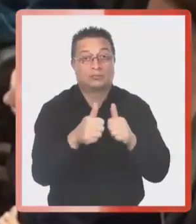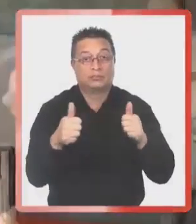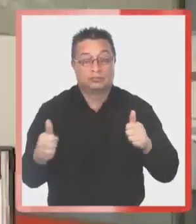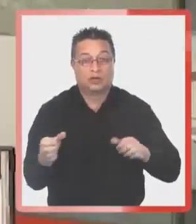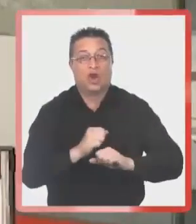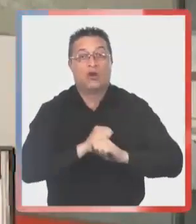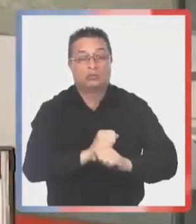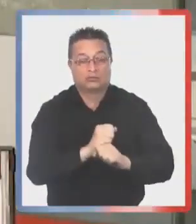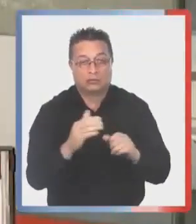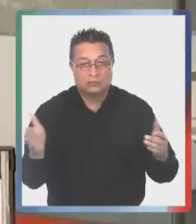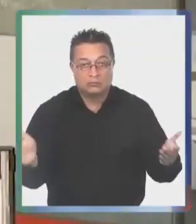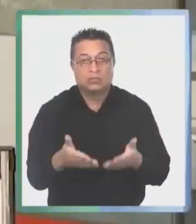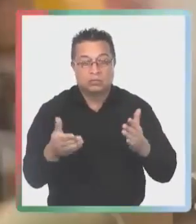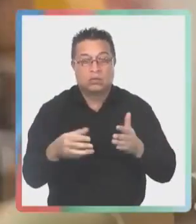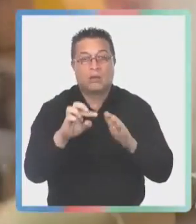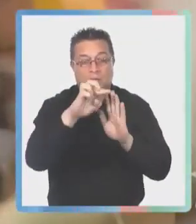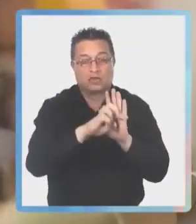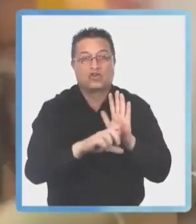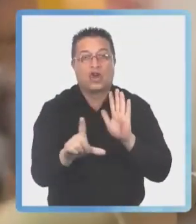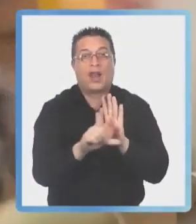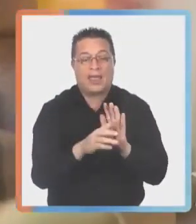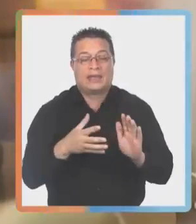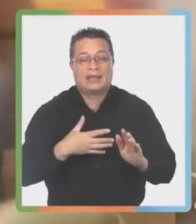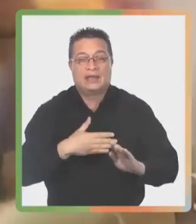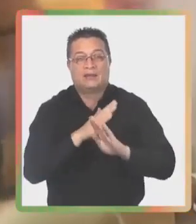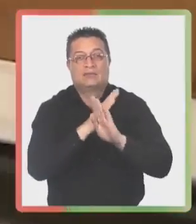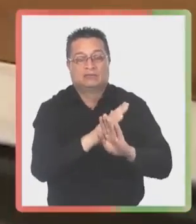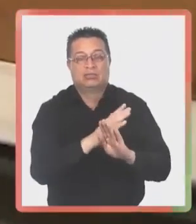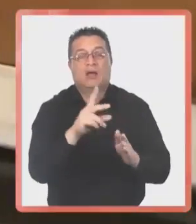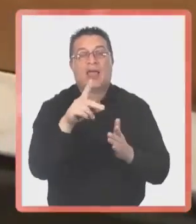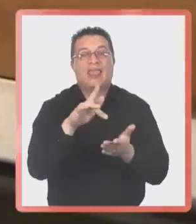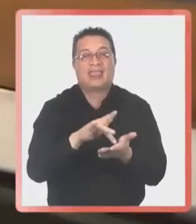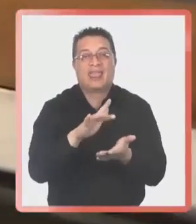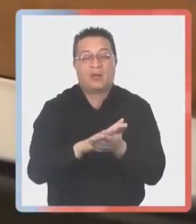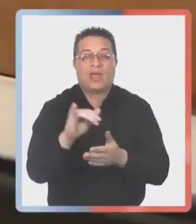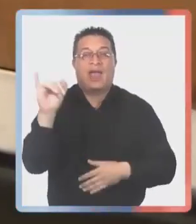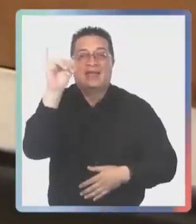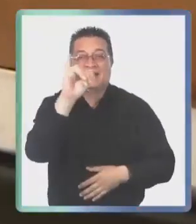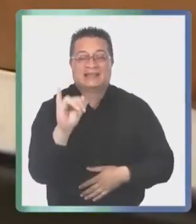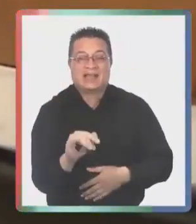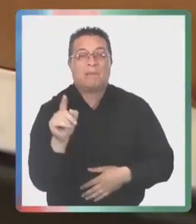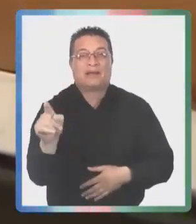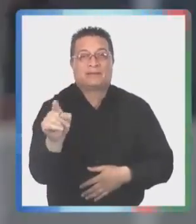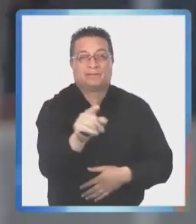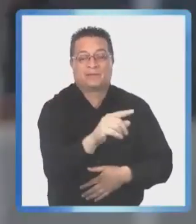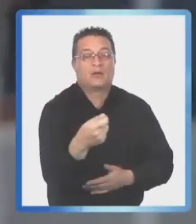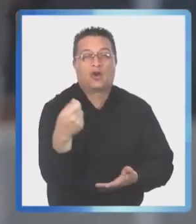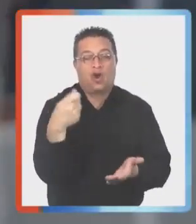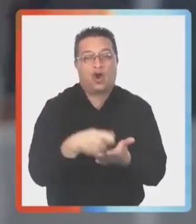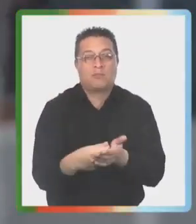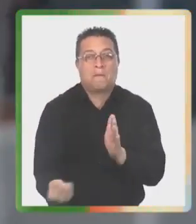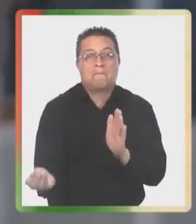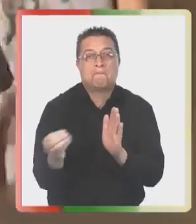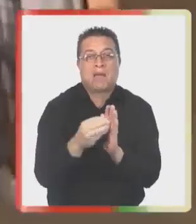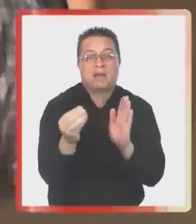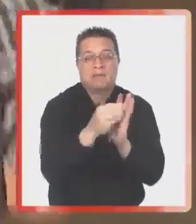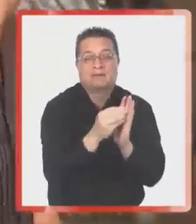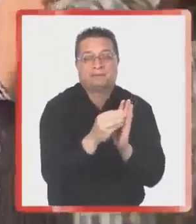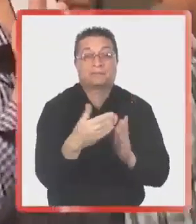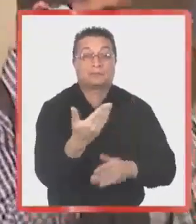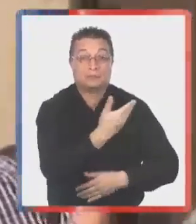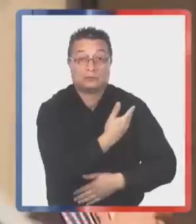de parlamentarios de oposición impulsa un proyecto de ley que quiere anular la deuda que las ISAPRES tienen con sus afiliados por cobros